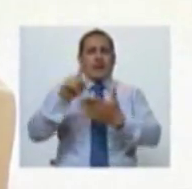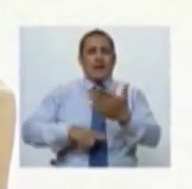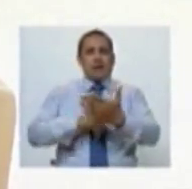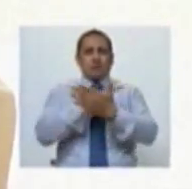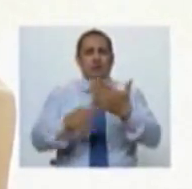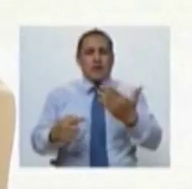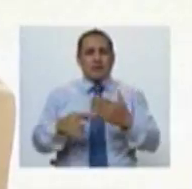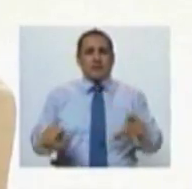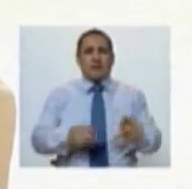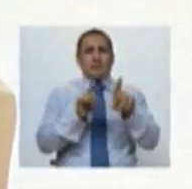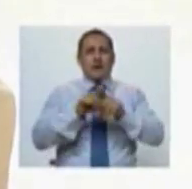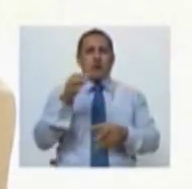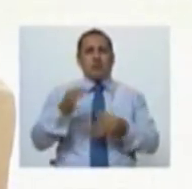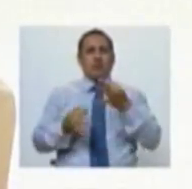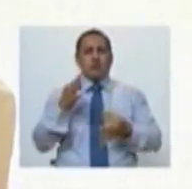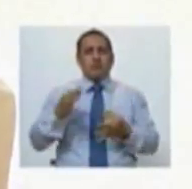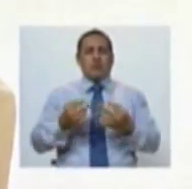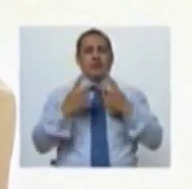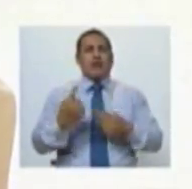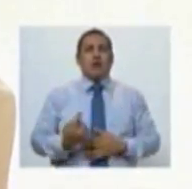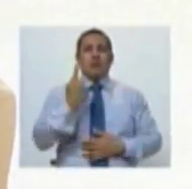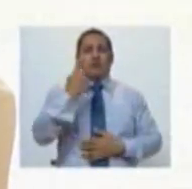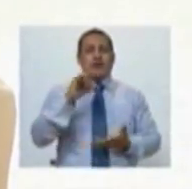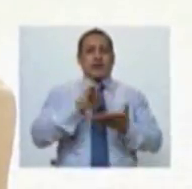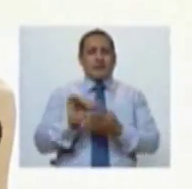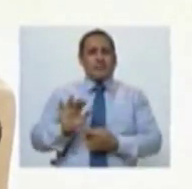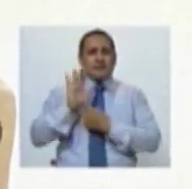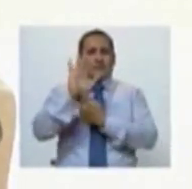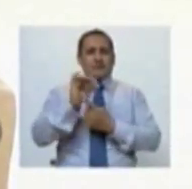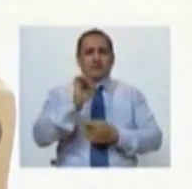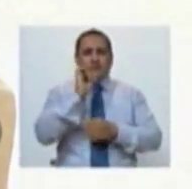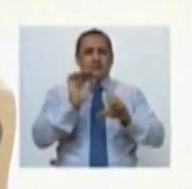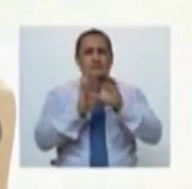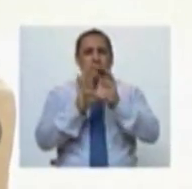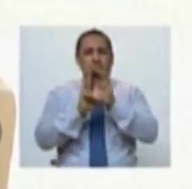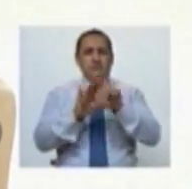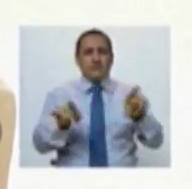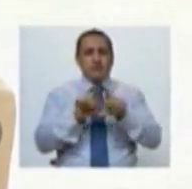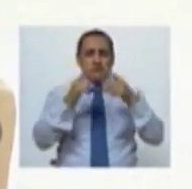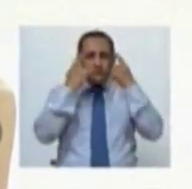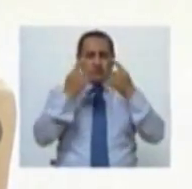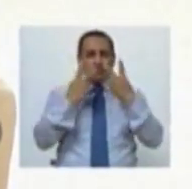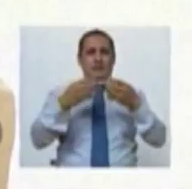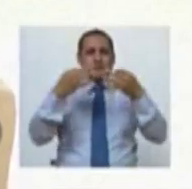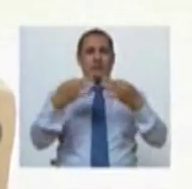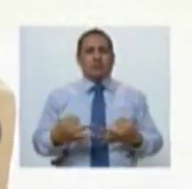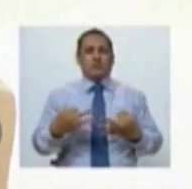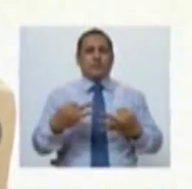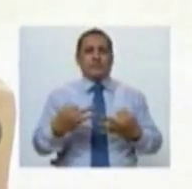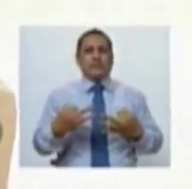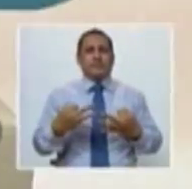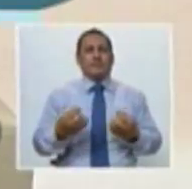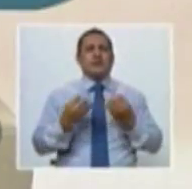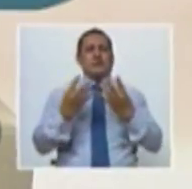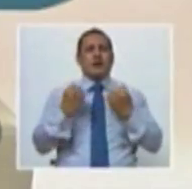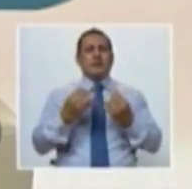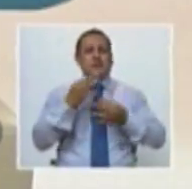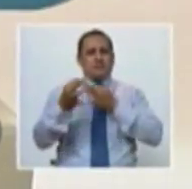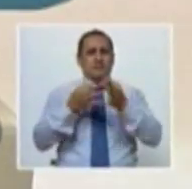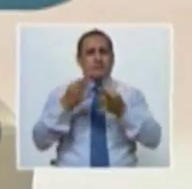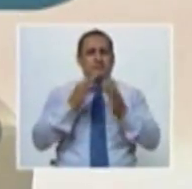la demanda, la única que ha sido declarada inconstitucional en un extremo específico, ¿no? Entonces, vamos a ir,